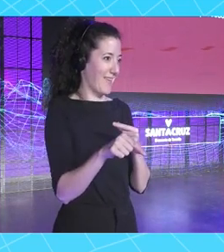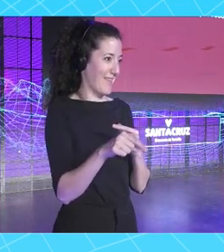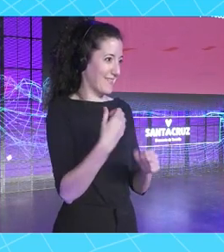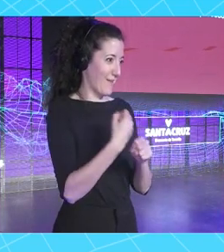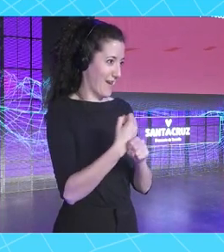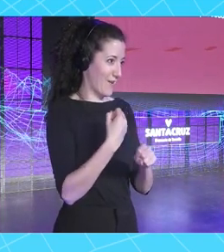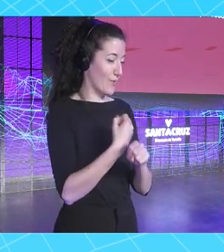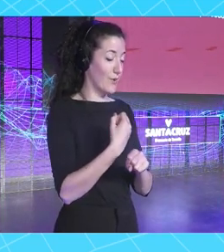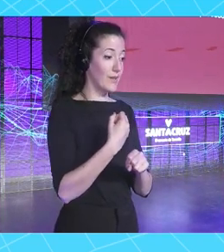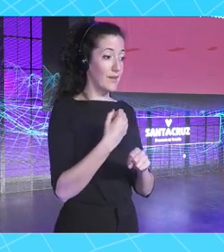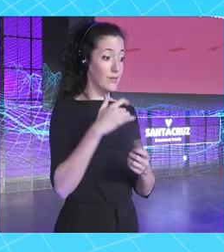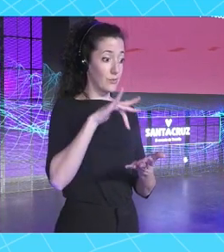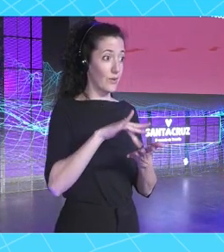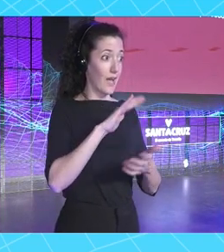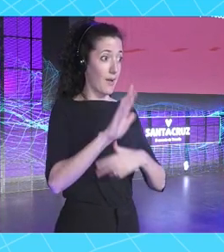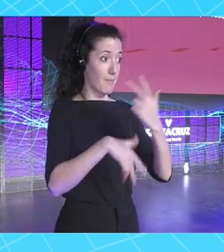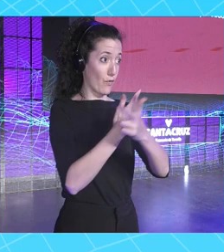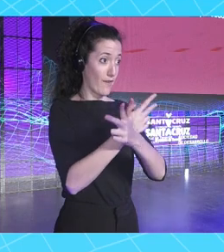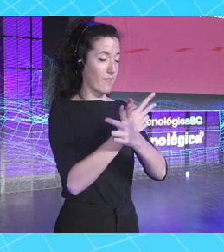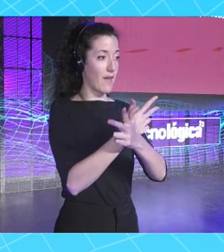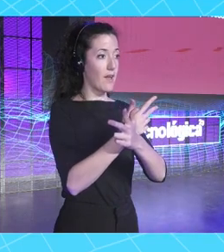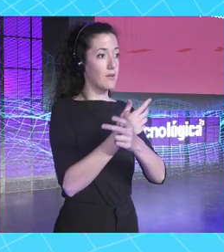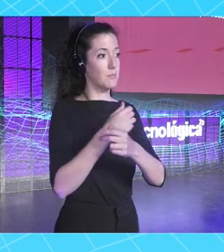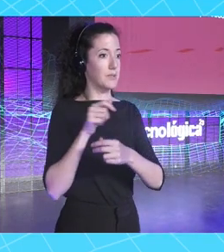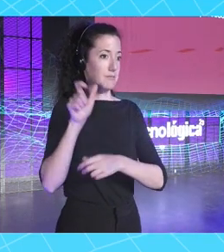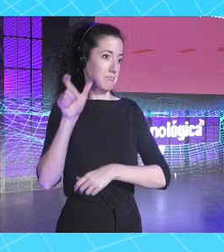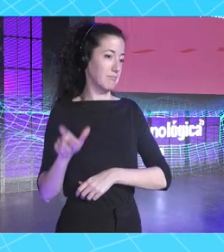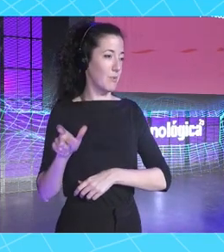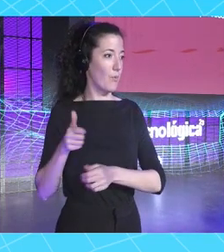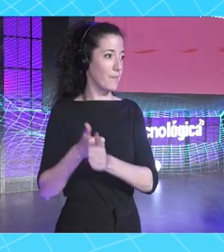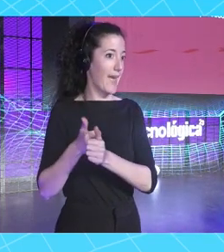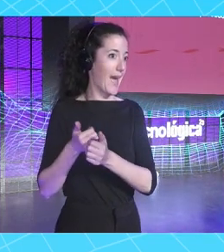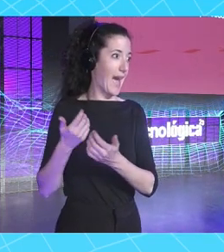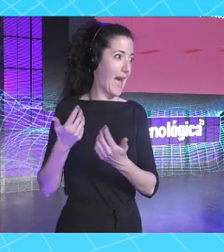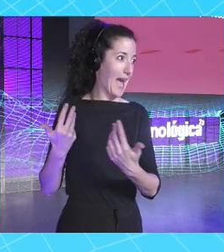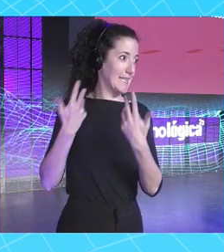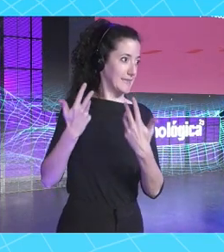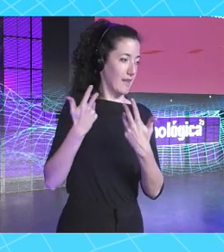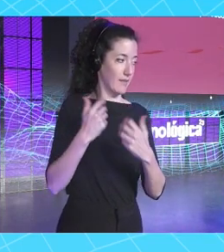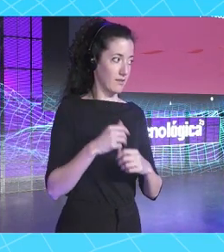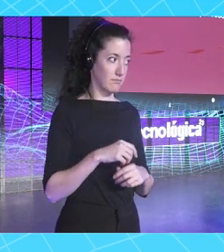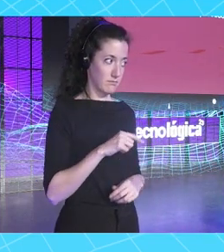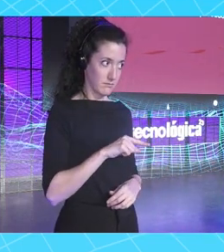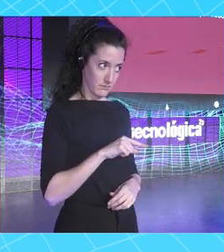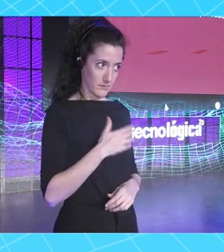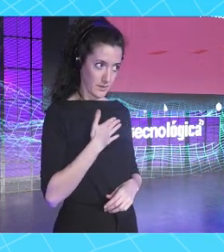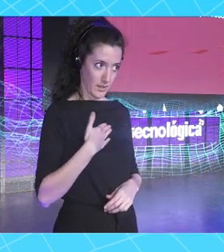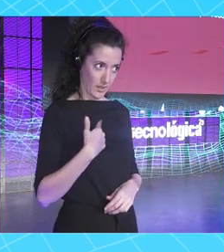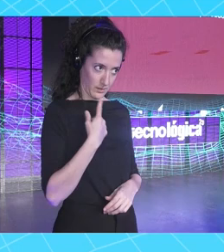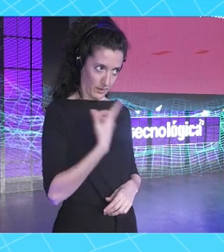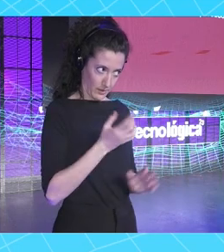un asistente de chat gpt que te esté diciendo eso De verdad lo quieres decir ponte la cámara que